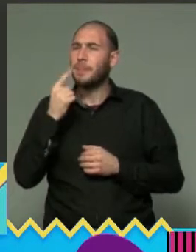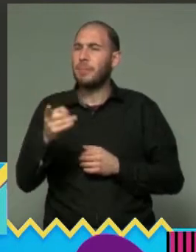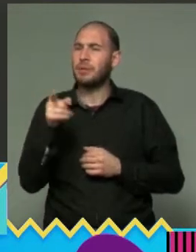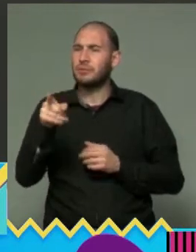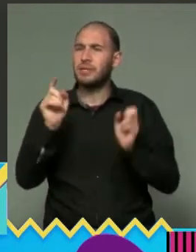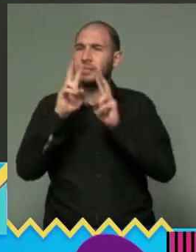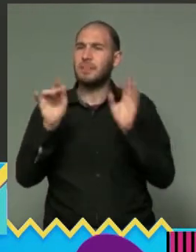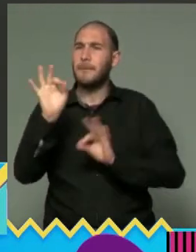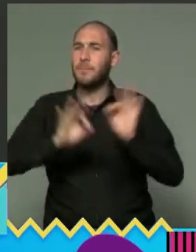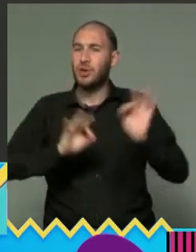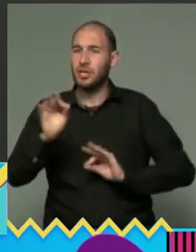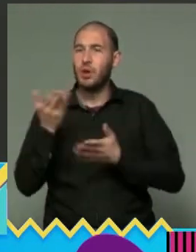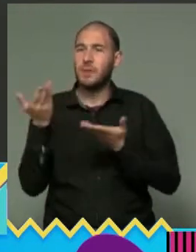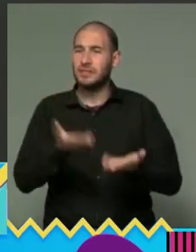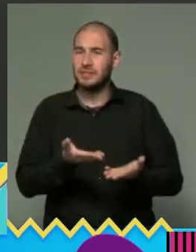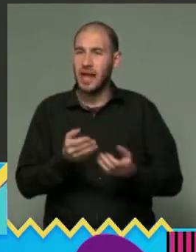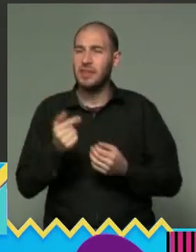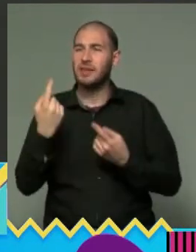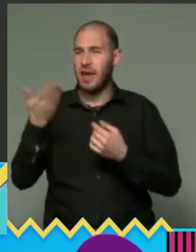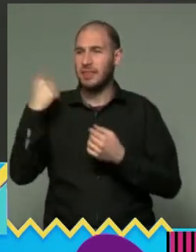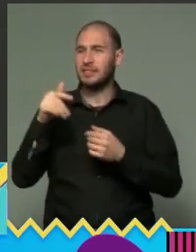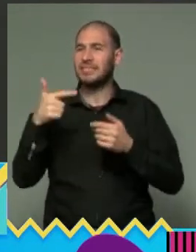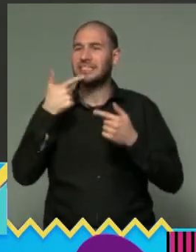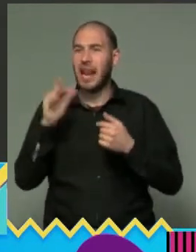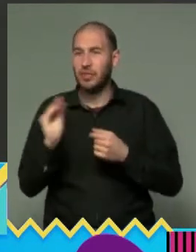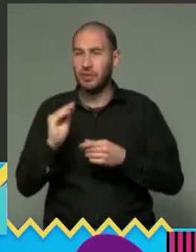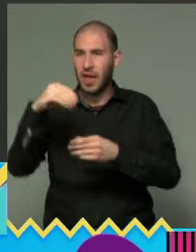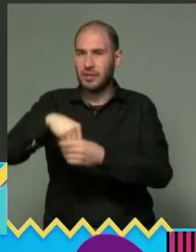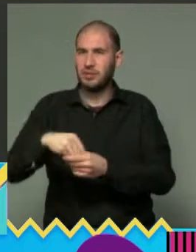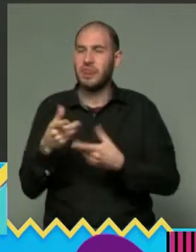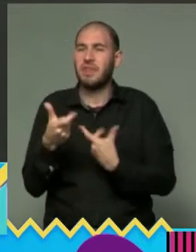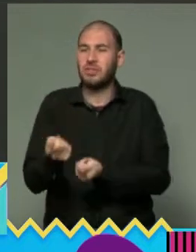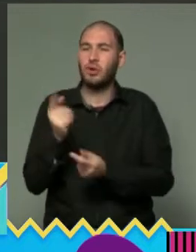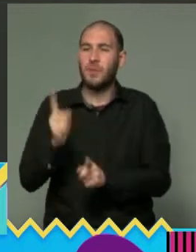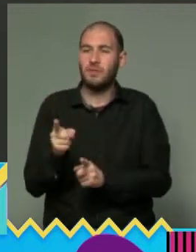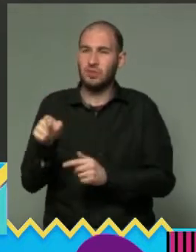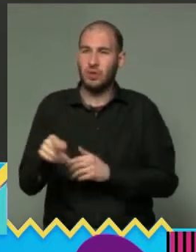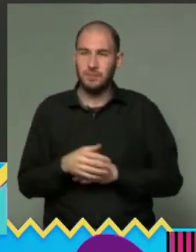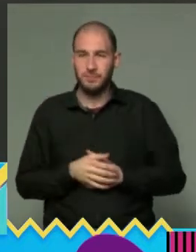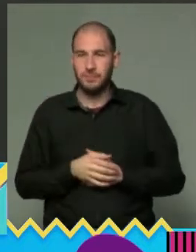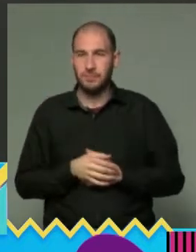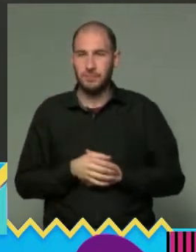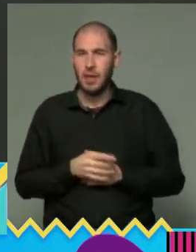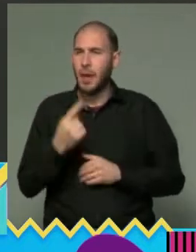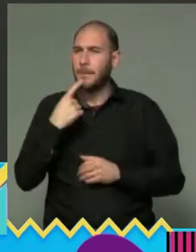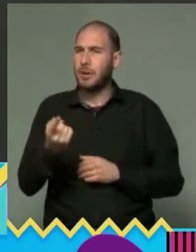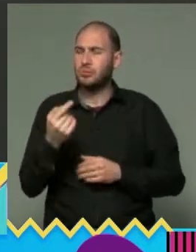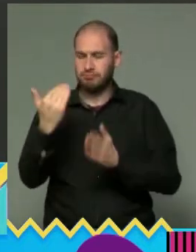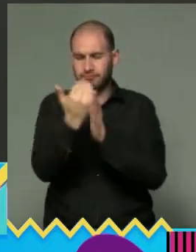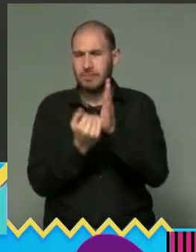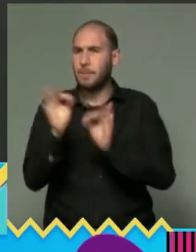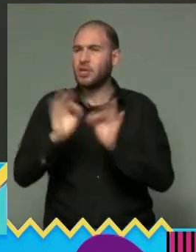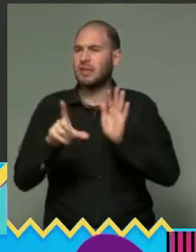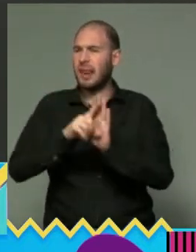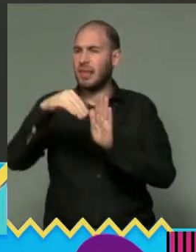consultarte acerca del proyecto presentado hace algunos días en la Cámara de Senadores del Defensor del Docente. ¿Qué contempla este